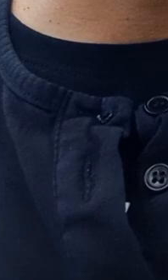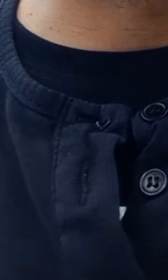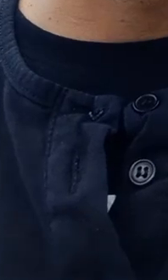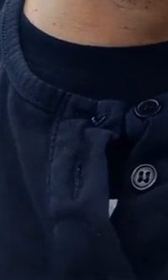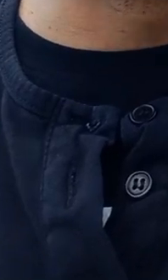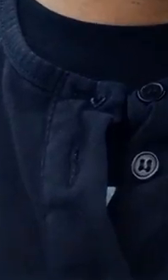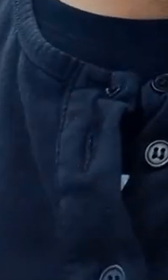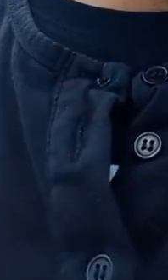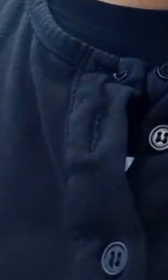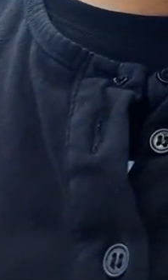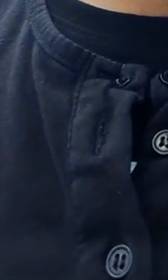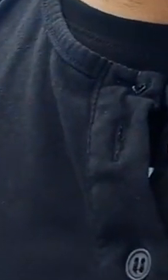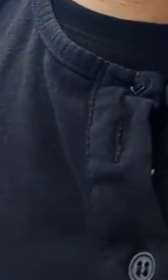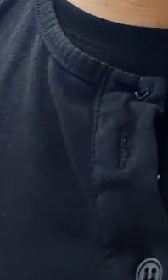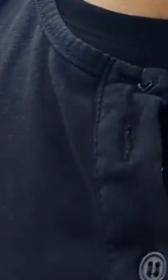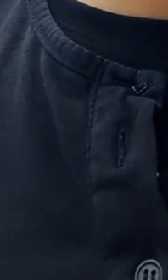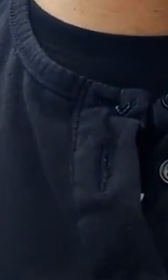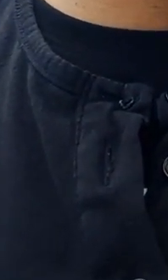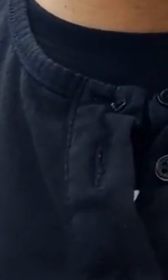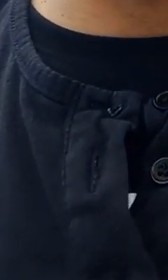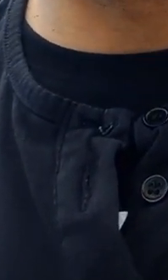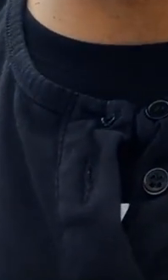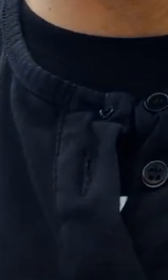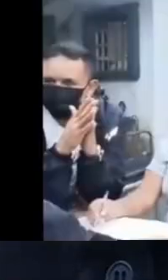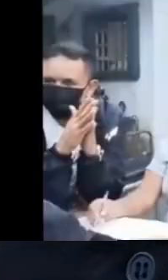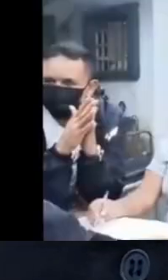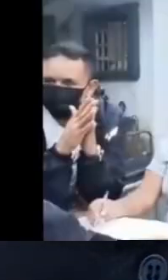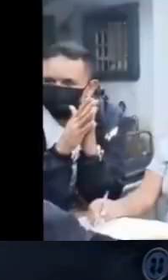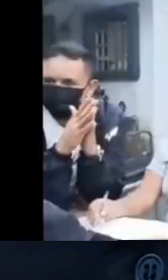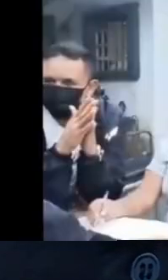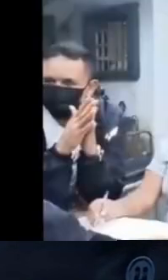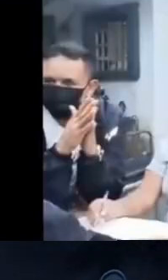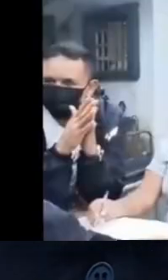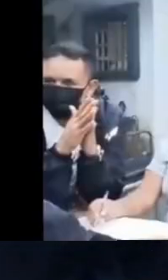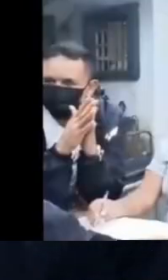puerta, el jefe de seguridad, porque ese señor que está ahí es un teniente jefe de seguridad.